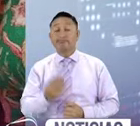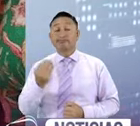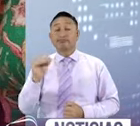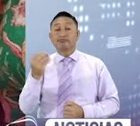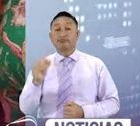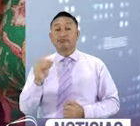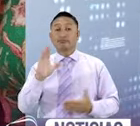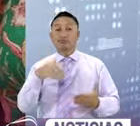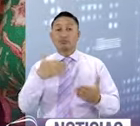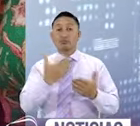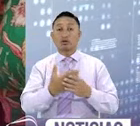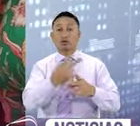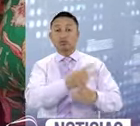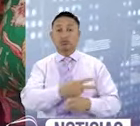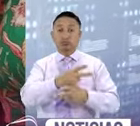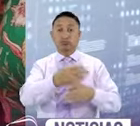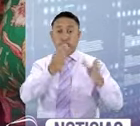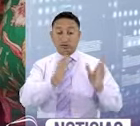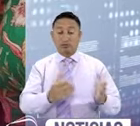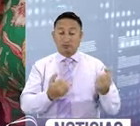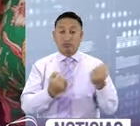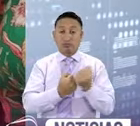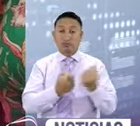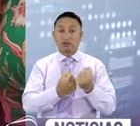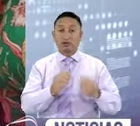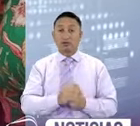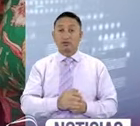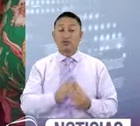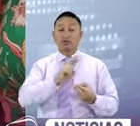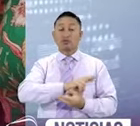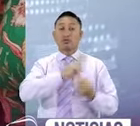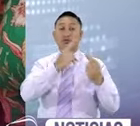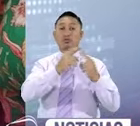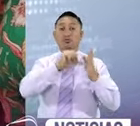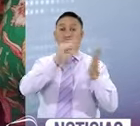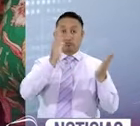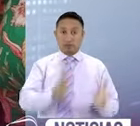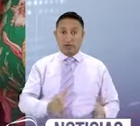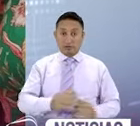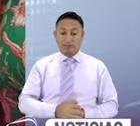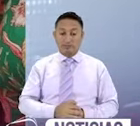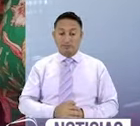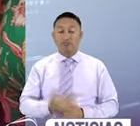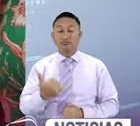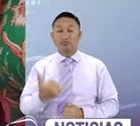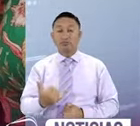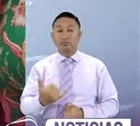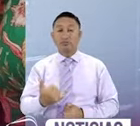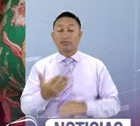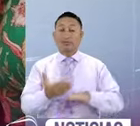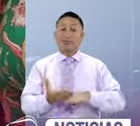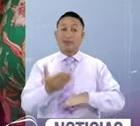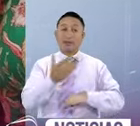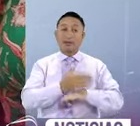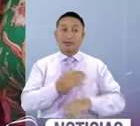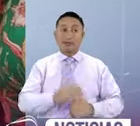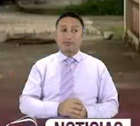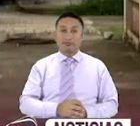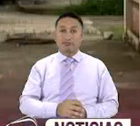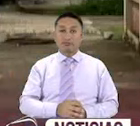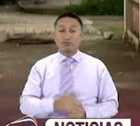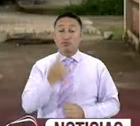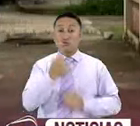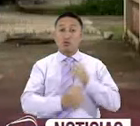Consejo Cantonal patrocinada por el Movimiento Revolución Ciudadana se registró 2 días después de cumplir el año de haber ganado